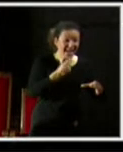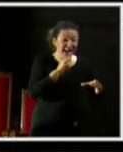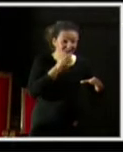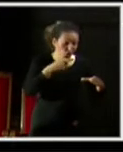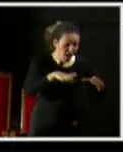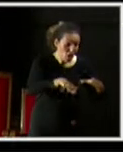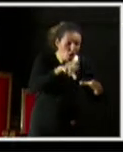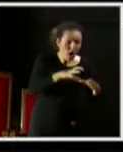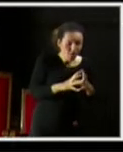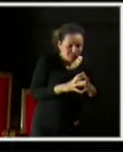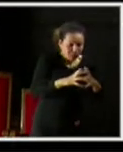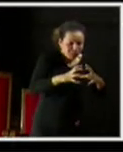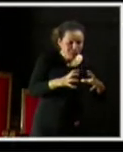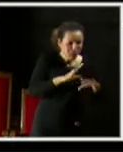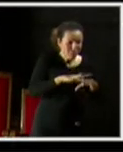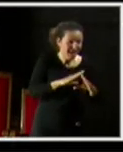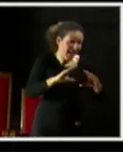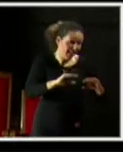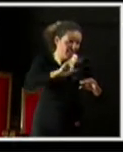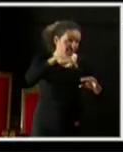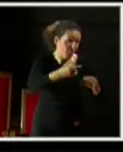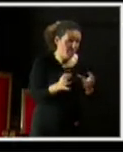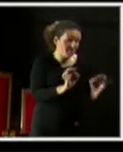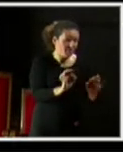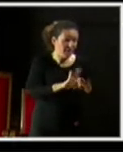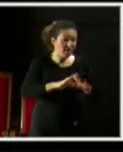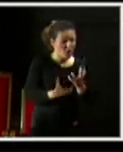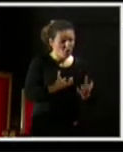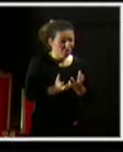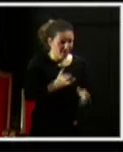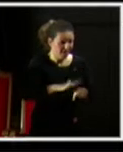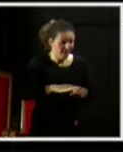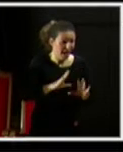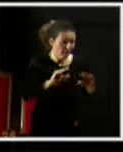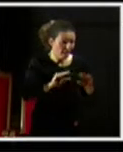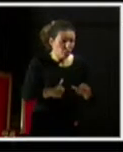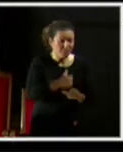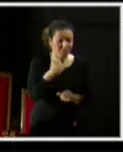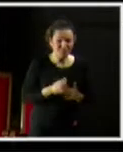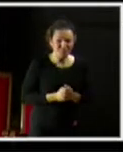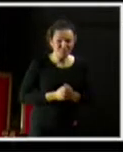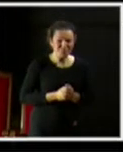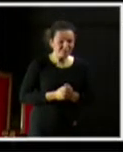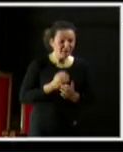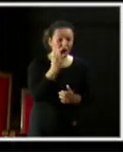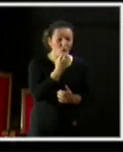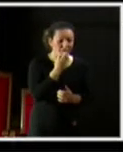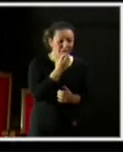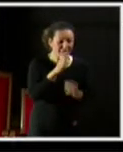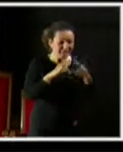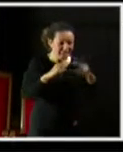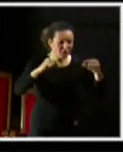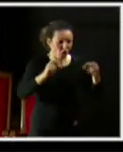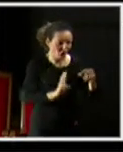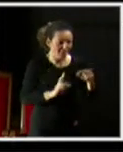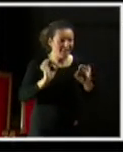coja agua se hinche y se reblandezca y estáis preparados para preparar el guiso con los pepinillos en vinagre pues ocurre lo contrario lo